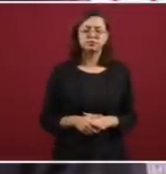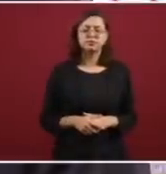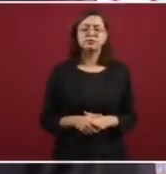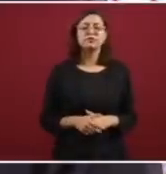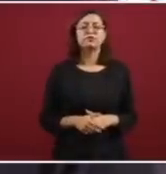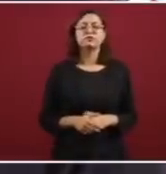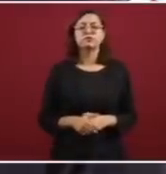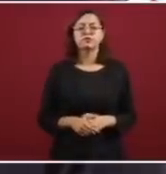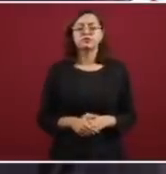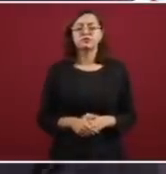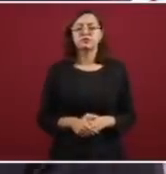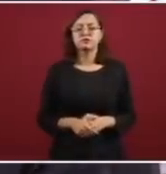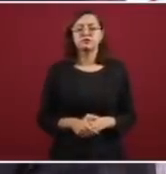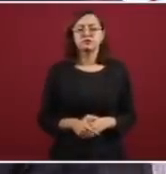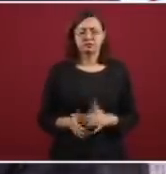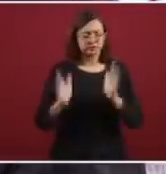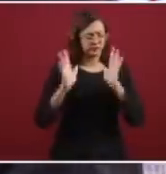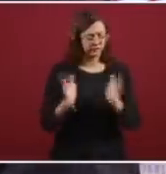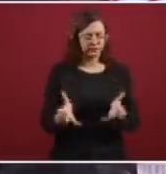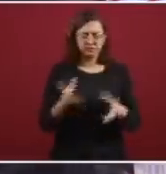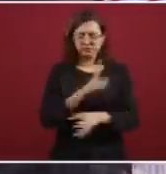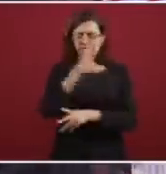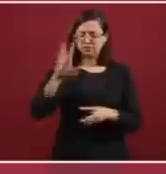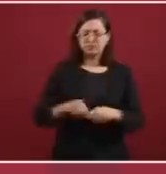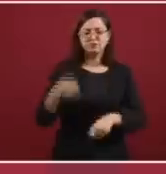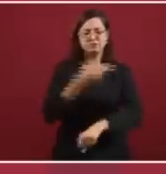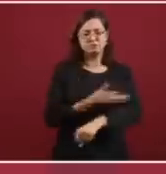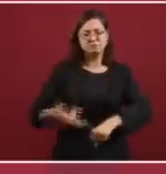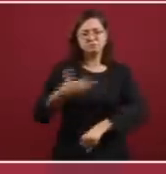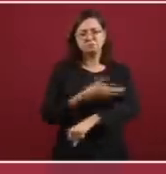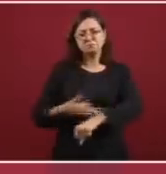se están haciendo todas las gestiones